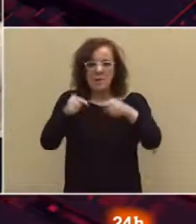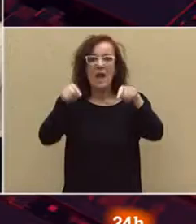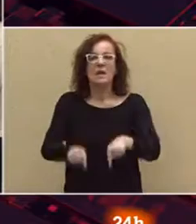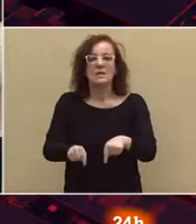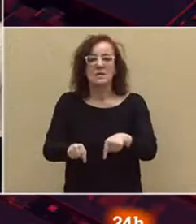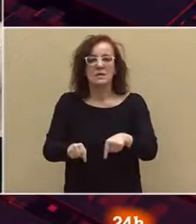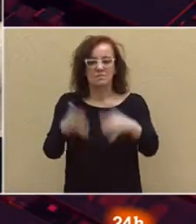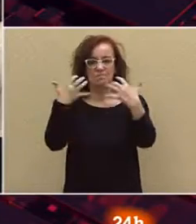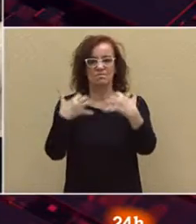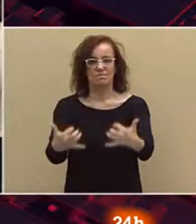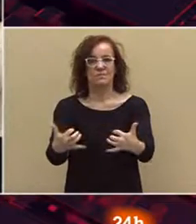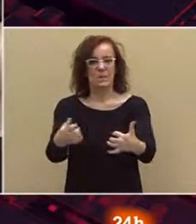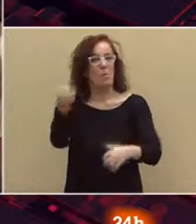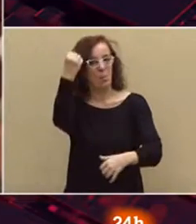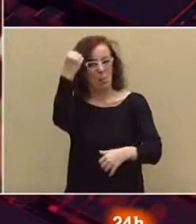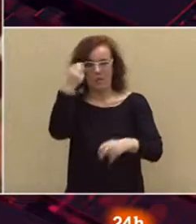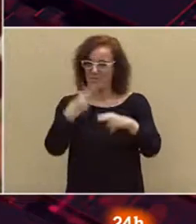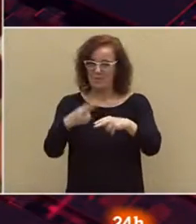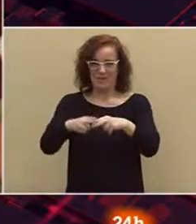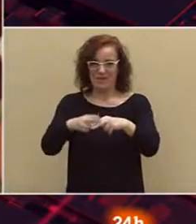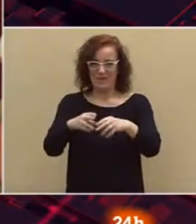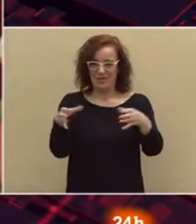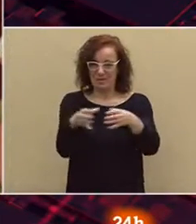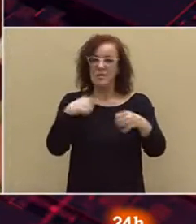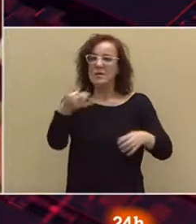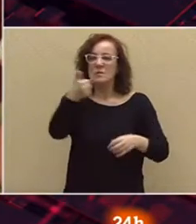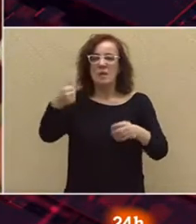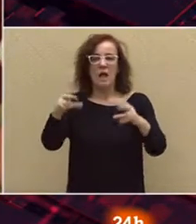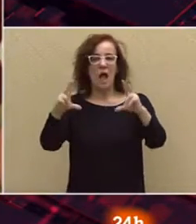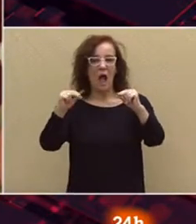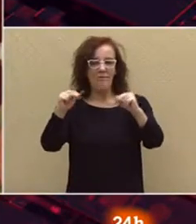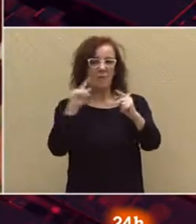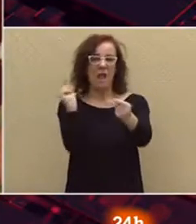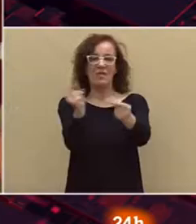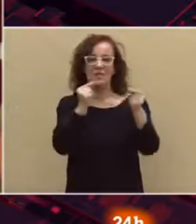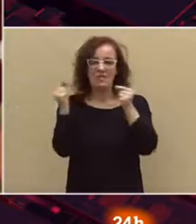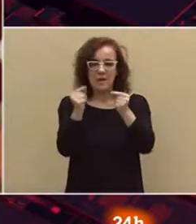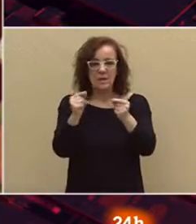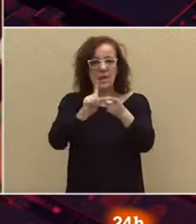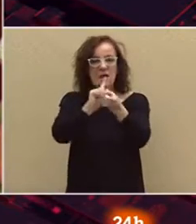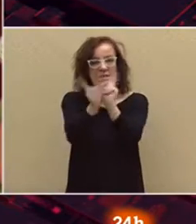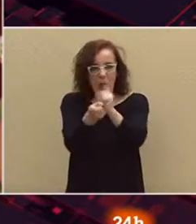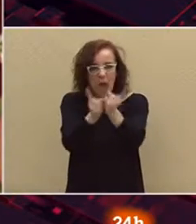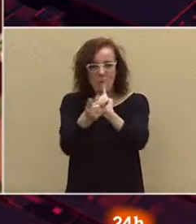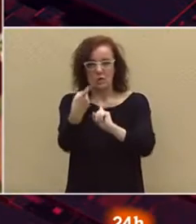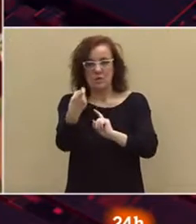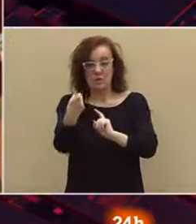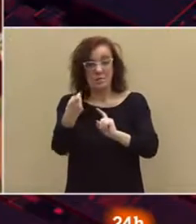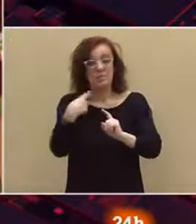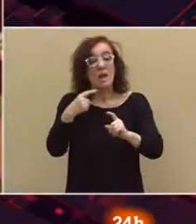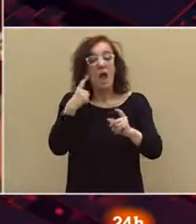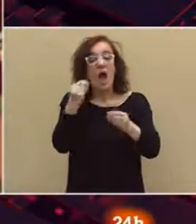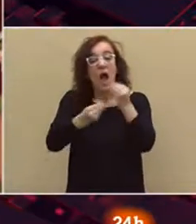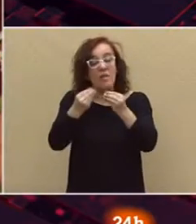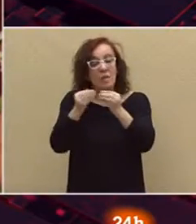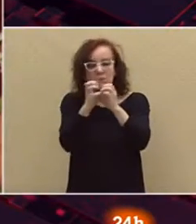soberanía nacional, el lugar adecuado para hablar, para debatir sobre las transformaciones necesarias y para llegar